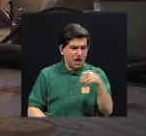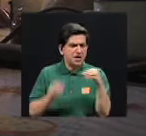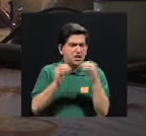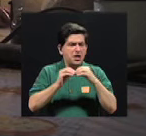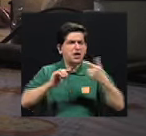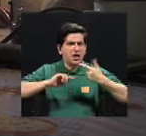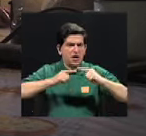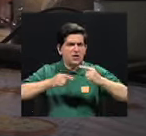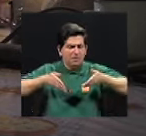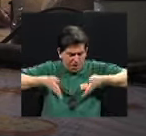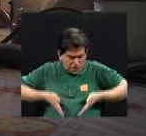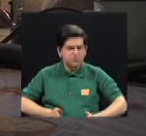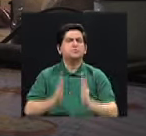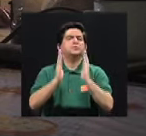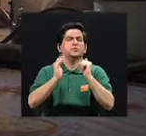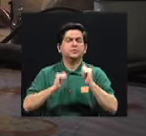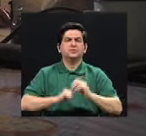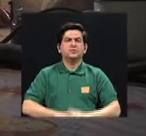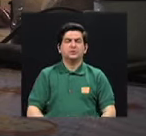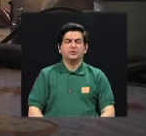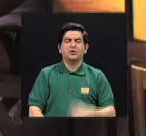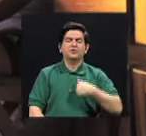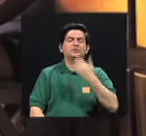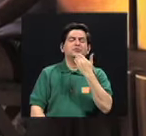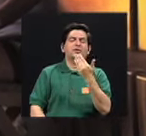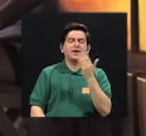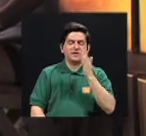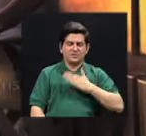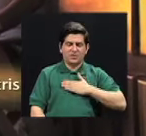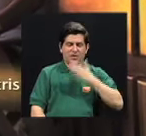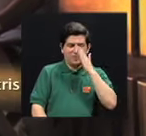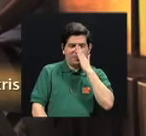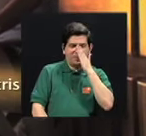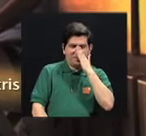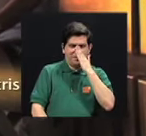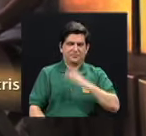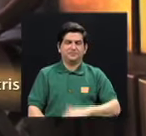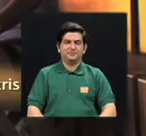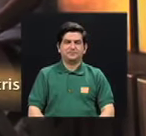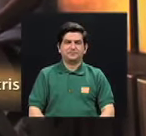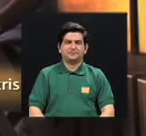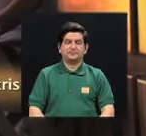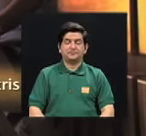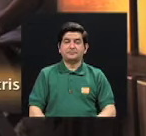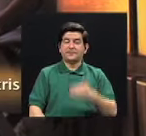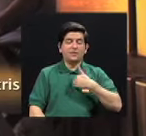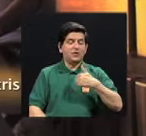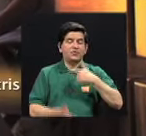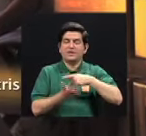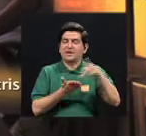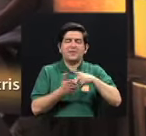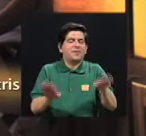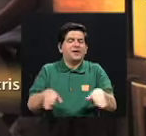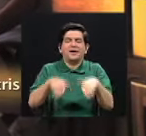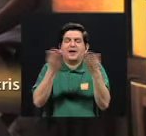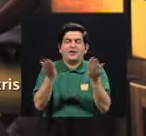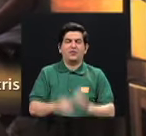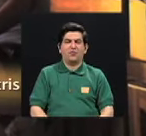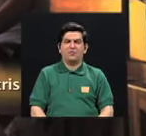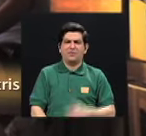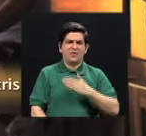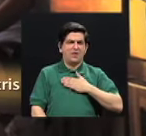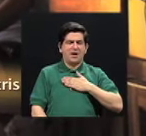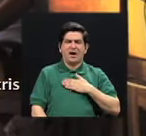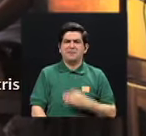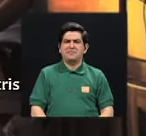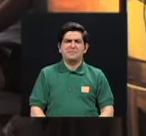qué cosa más dolor? Parir un hijo. Bueno, yo le agradezco a mi mamá. No tengo con qué pagarle. A